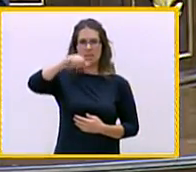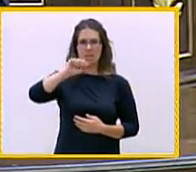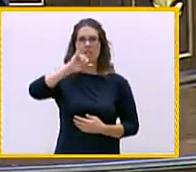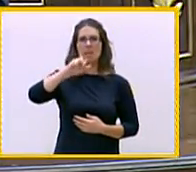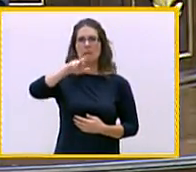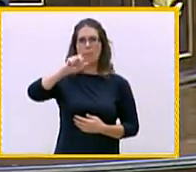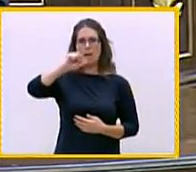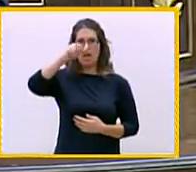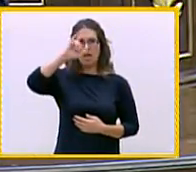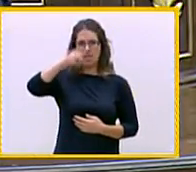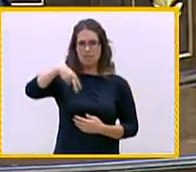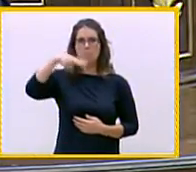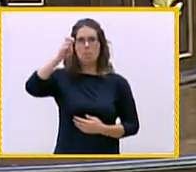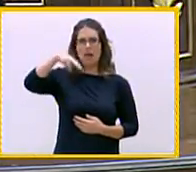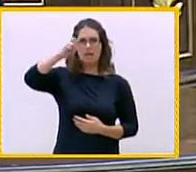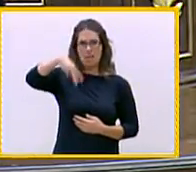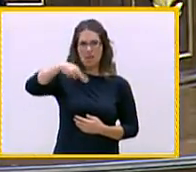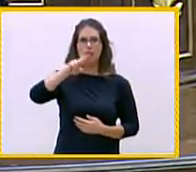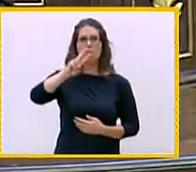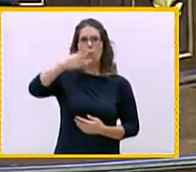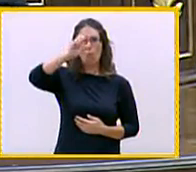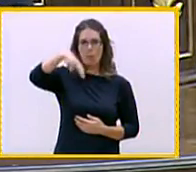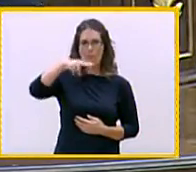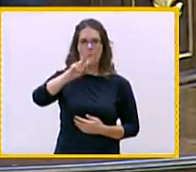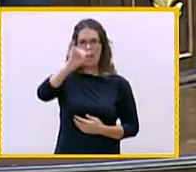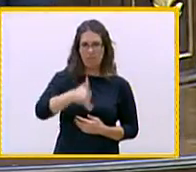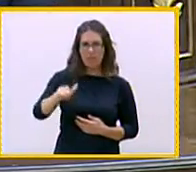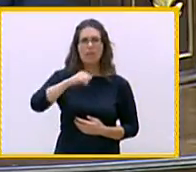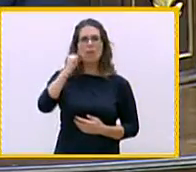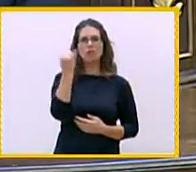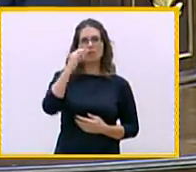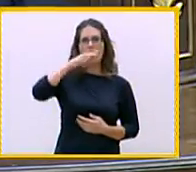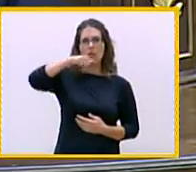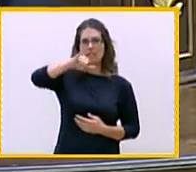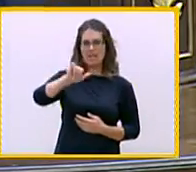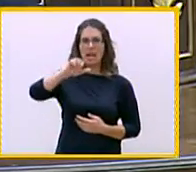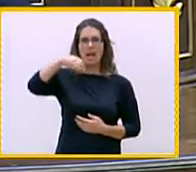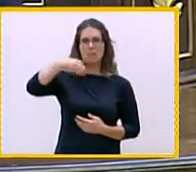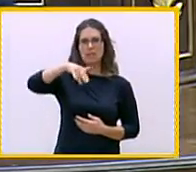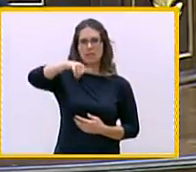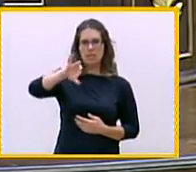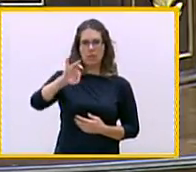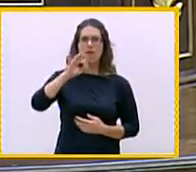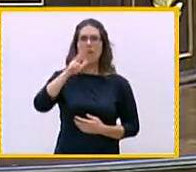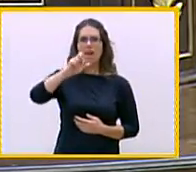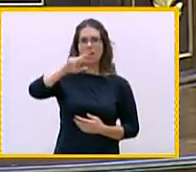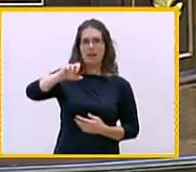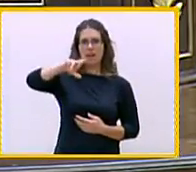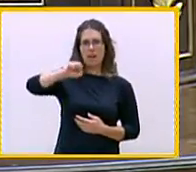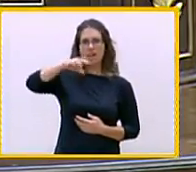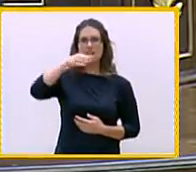Ismael, Rubén Velázquez Herrera, Johnny Alirio Herrera Trejós y Roy Vila Souto,